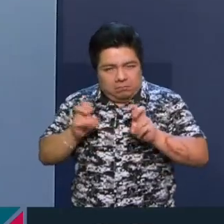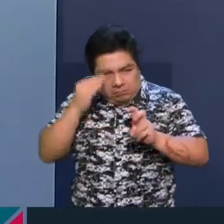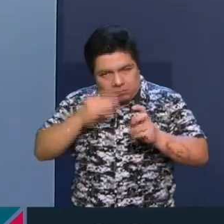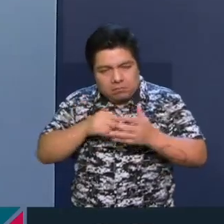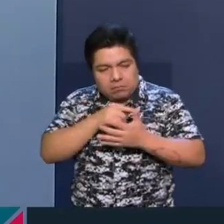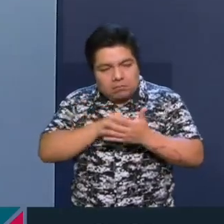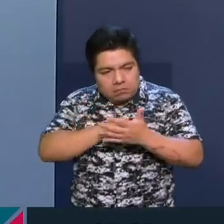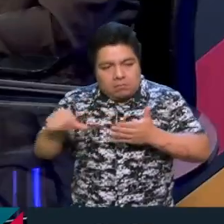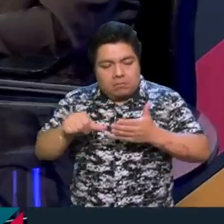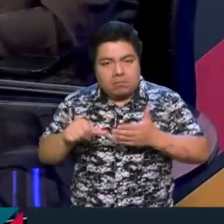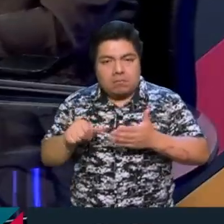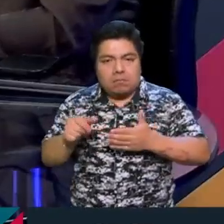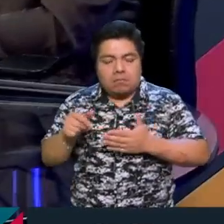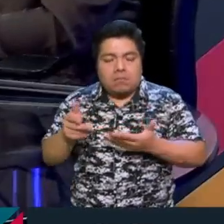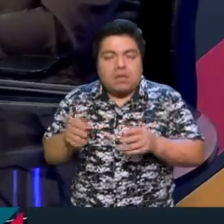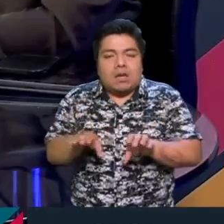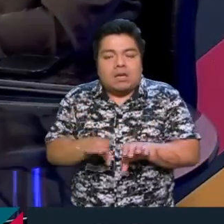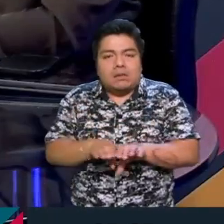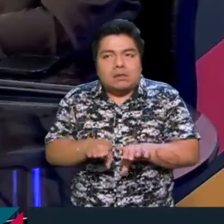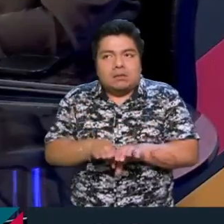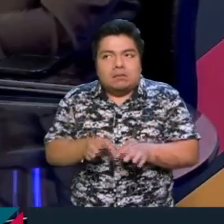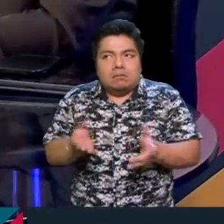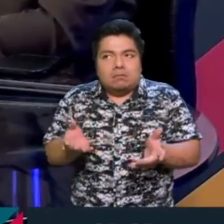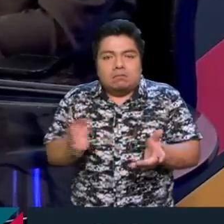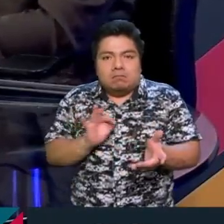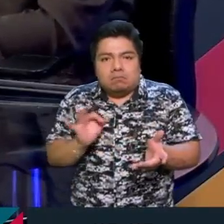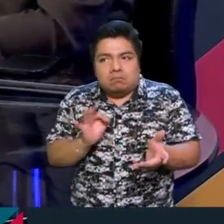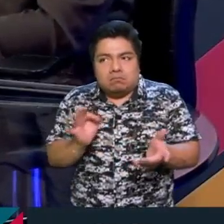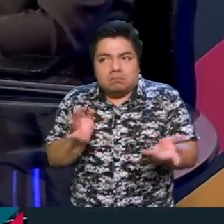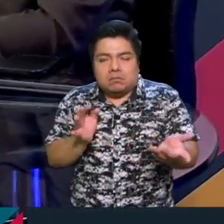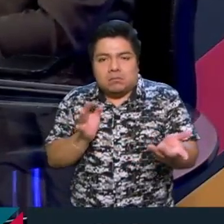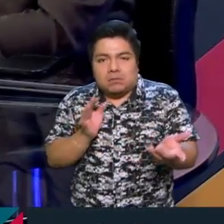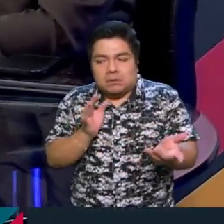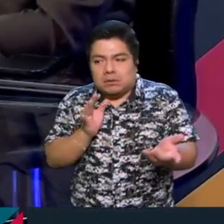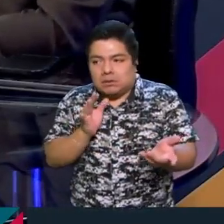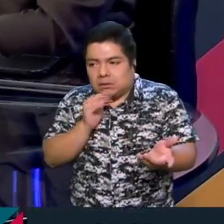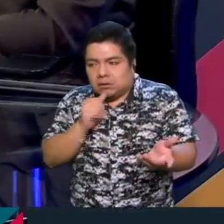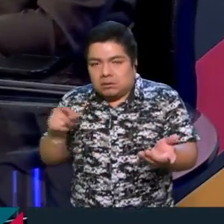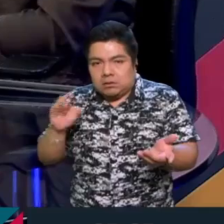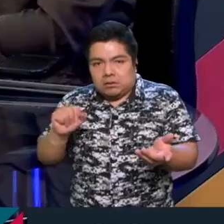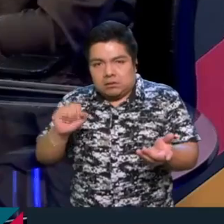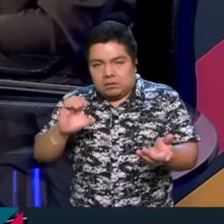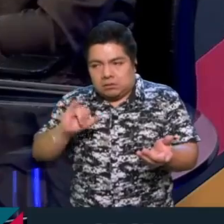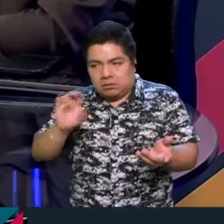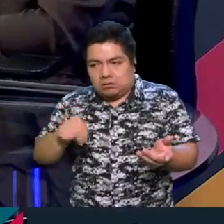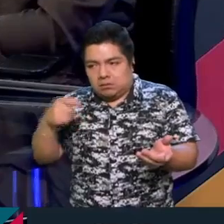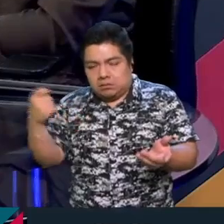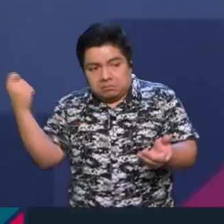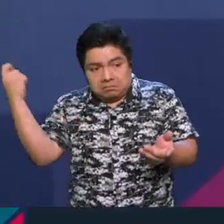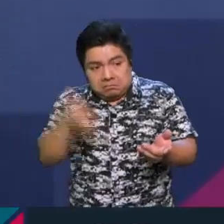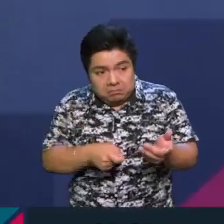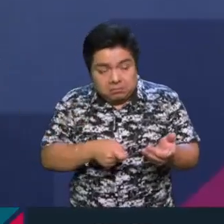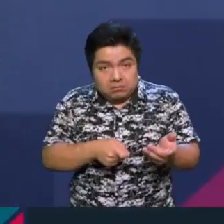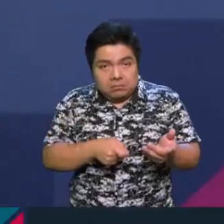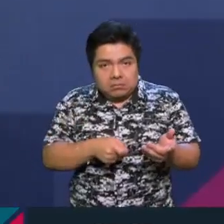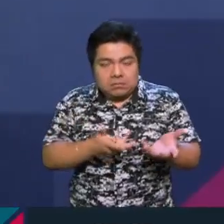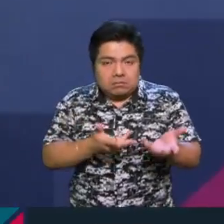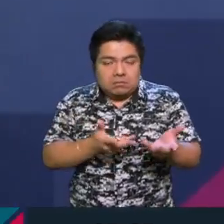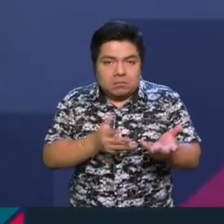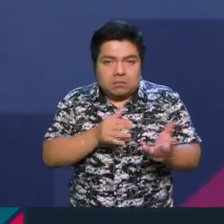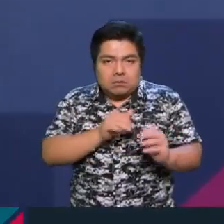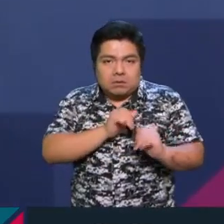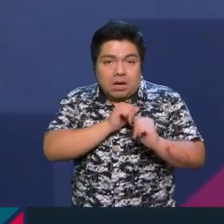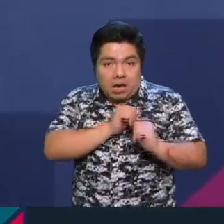nulidad que dices, ¿cómo se podría? A lo mejor, pues no se puede imponer una resolución de la Corte, ¿o sí? Pues yo creo que ninguna autoridad del